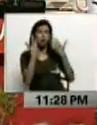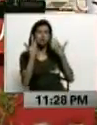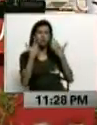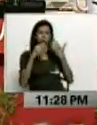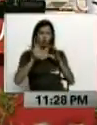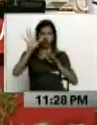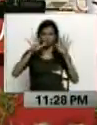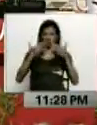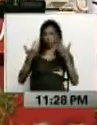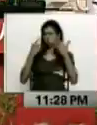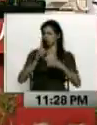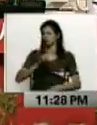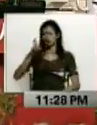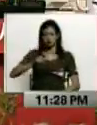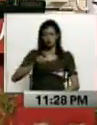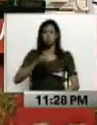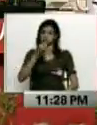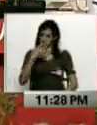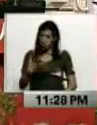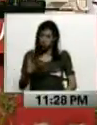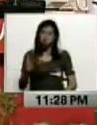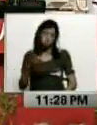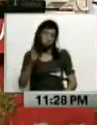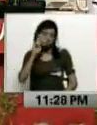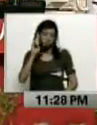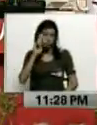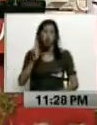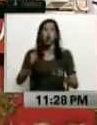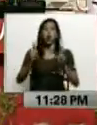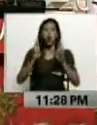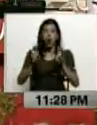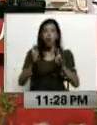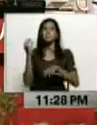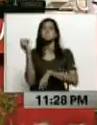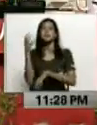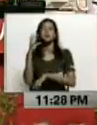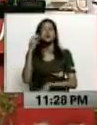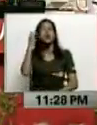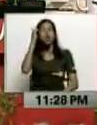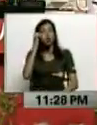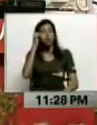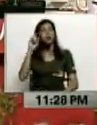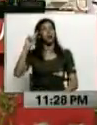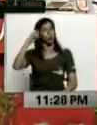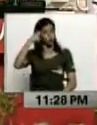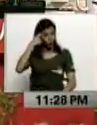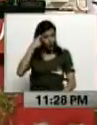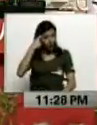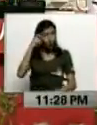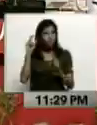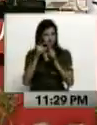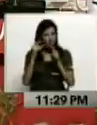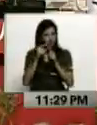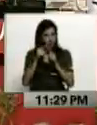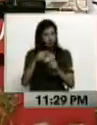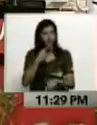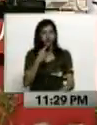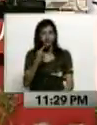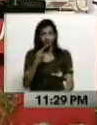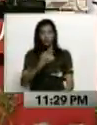consejos ajenos bien verdad Ojalá que el parlamento europeo tenga en cuenta estas